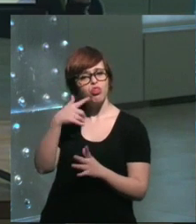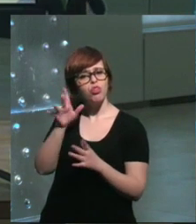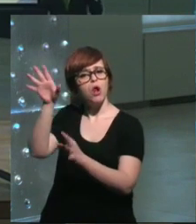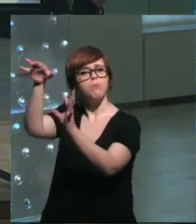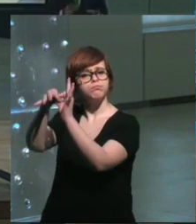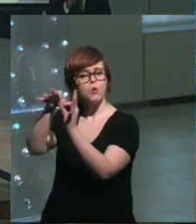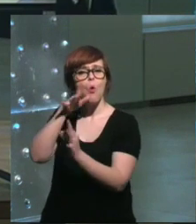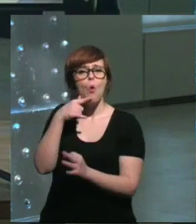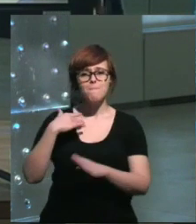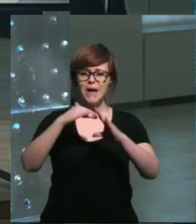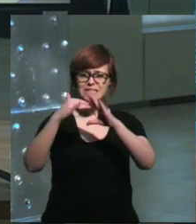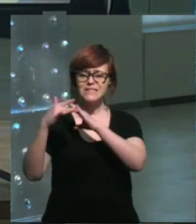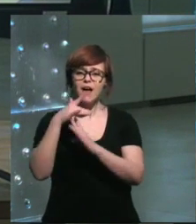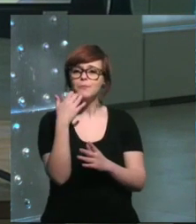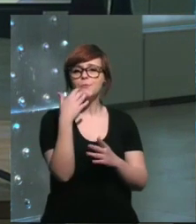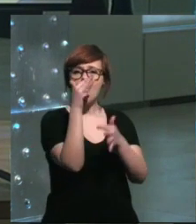con formularios, con